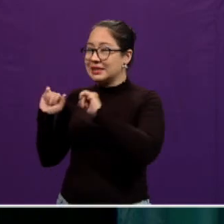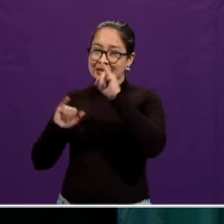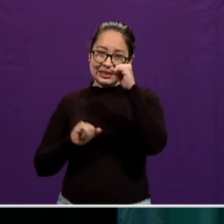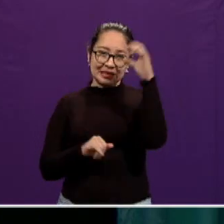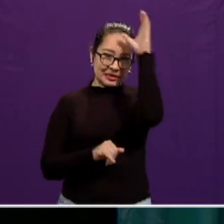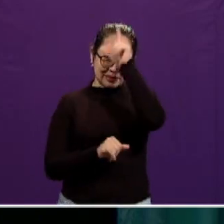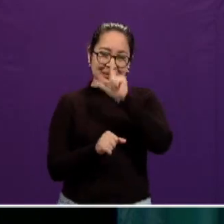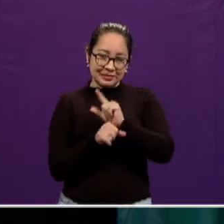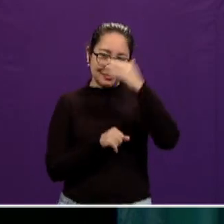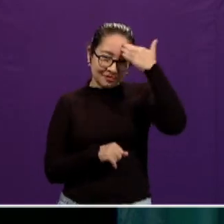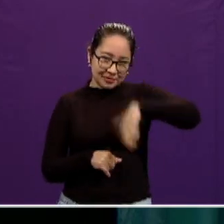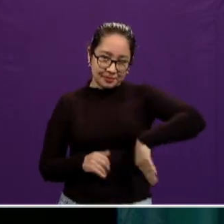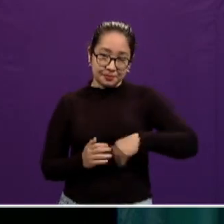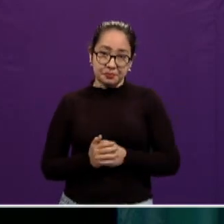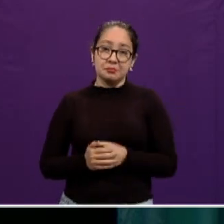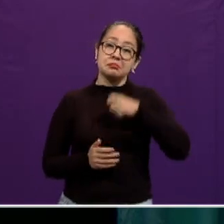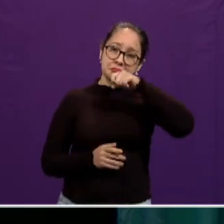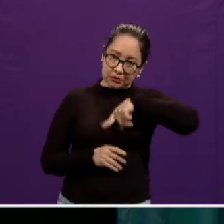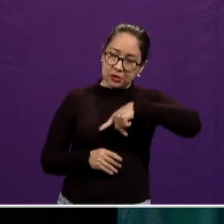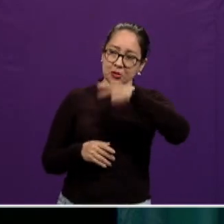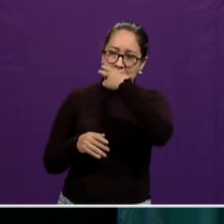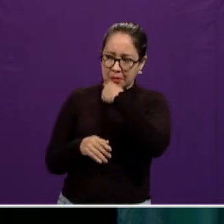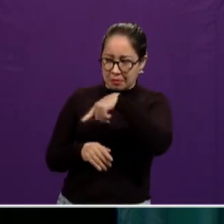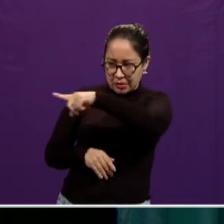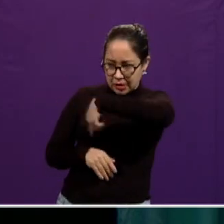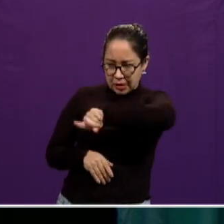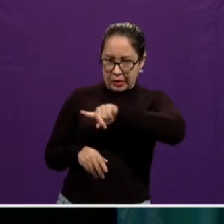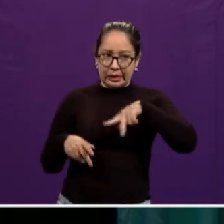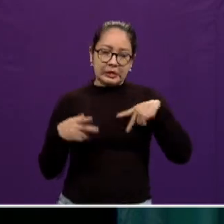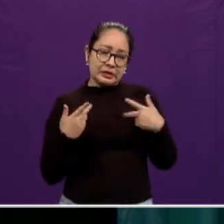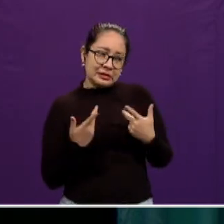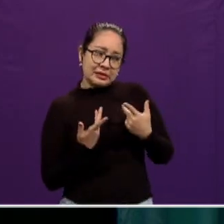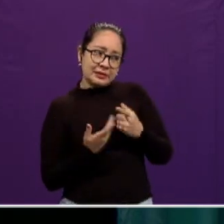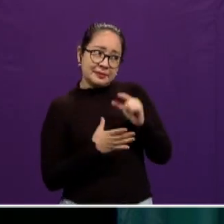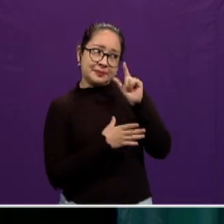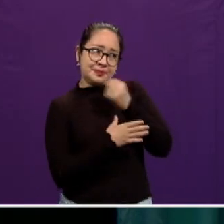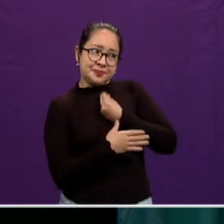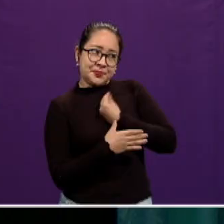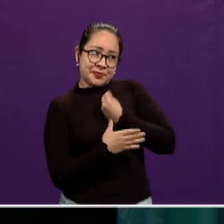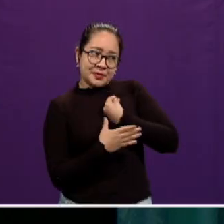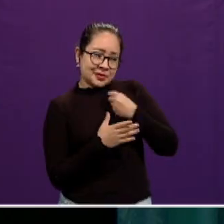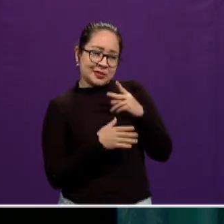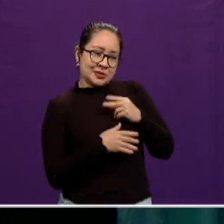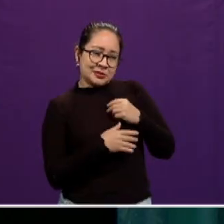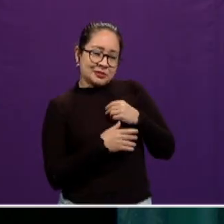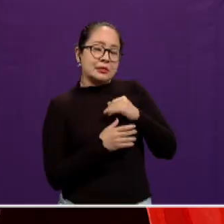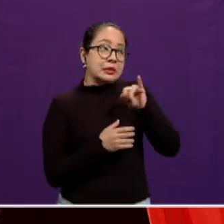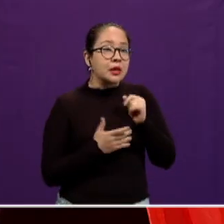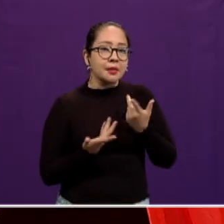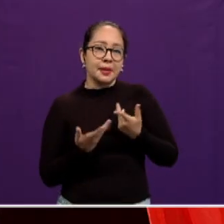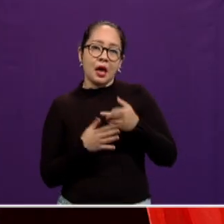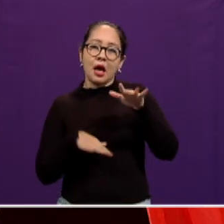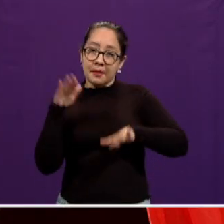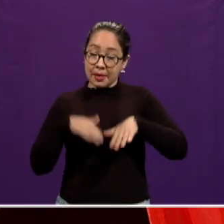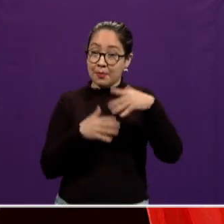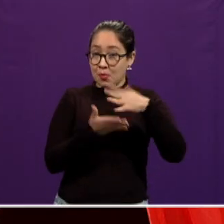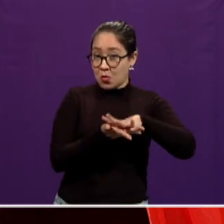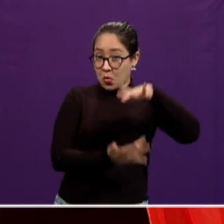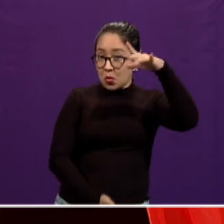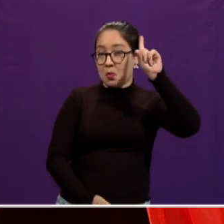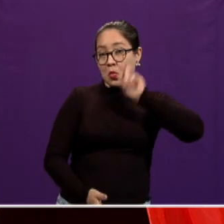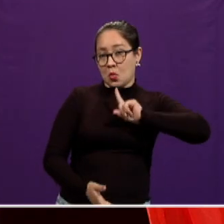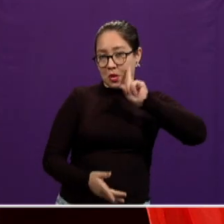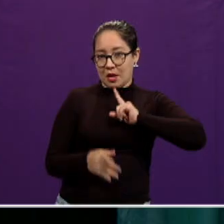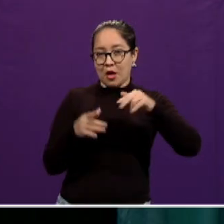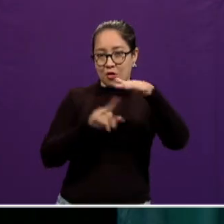¿no? También hay varones que se subyugan, no quiere decir que no, pero sí creo que son definitivamente más las mujeres precisamente por nuestro